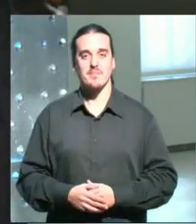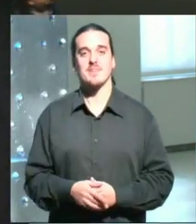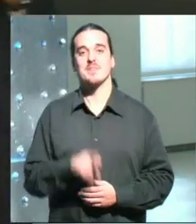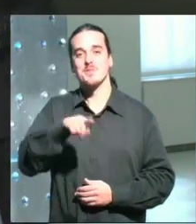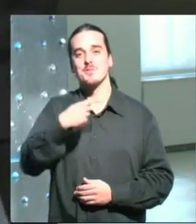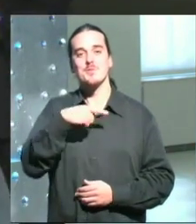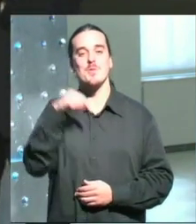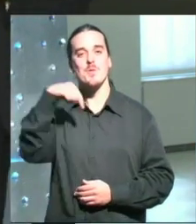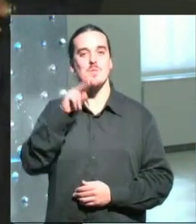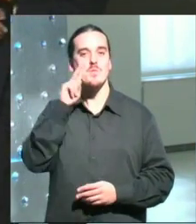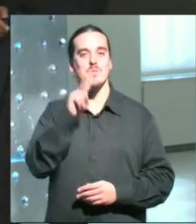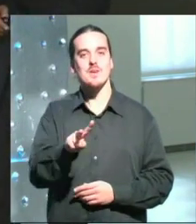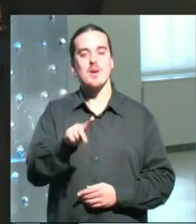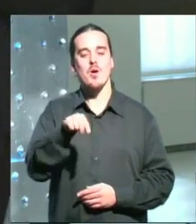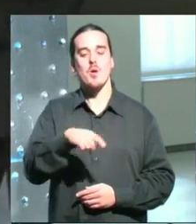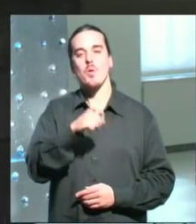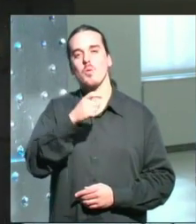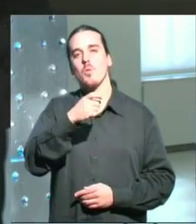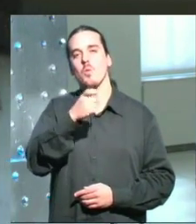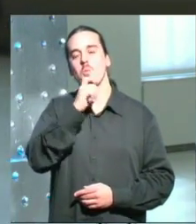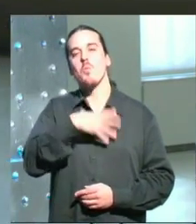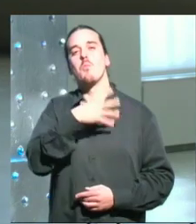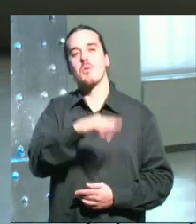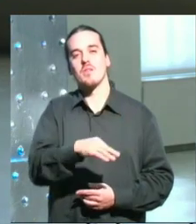solo fue posible gracias al uso de las TIC.